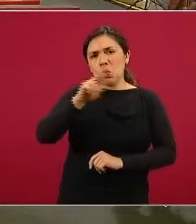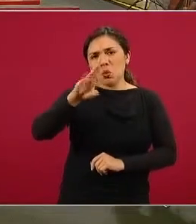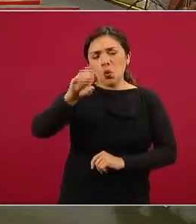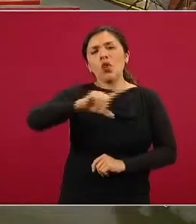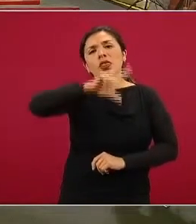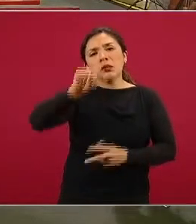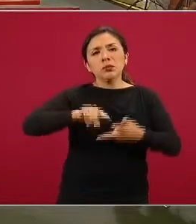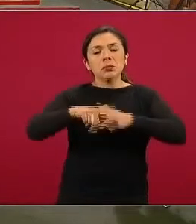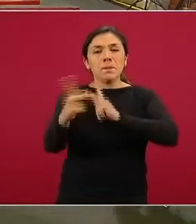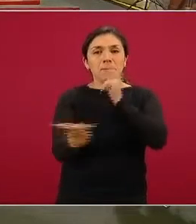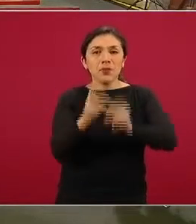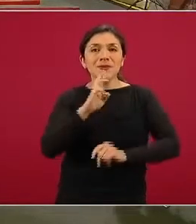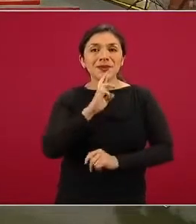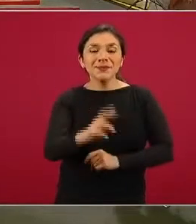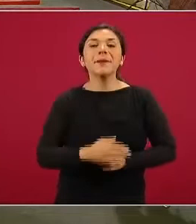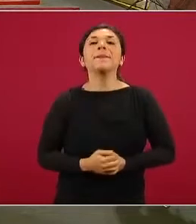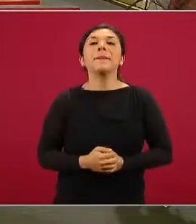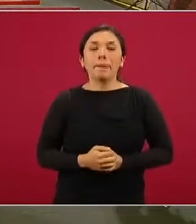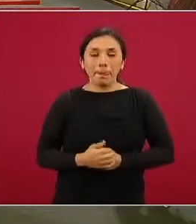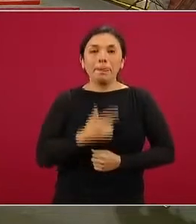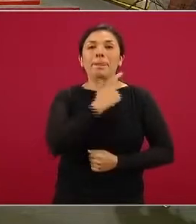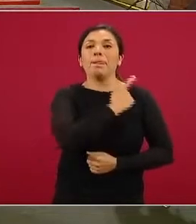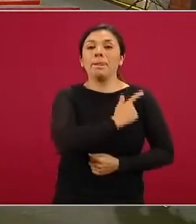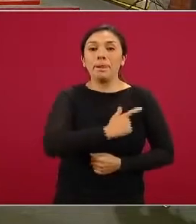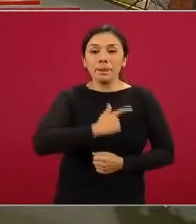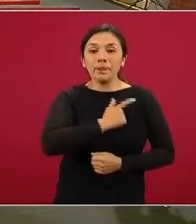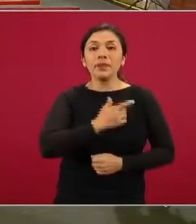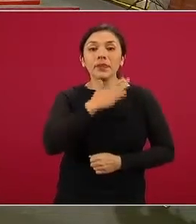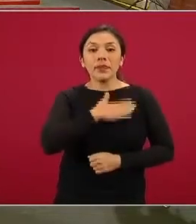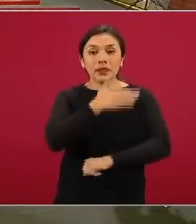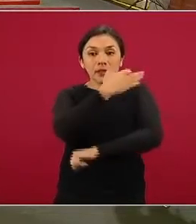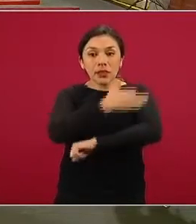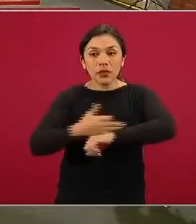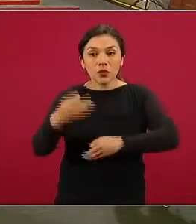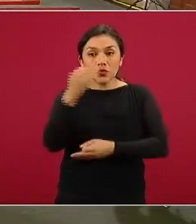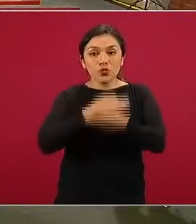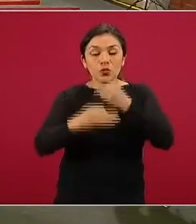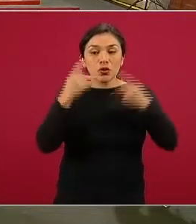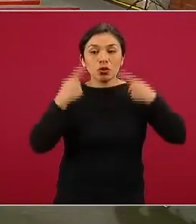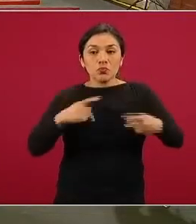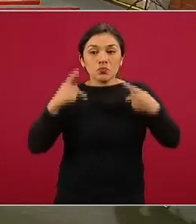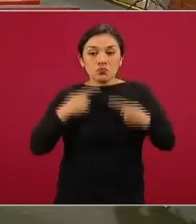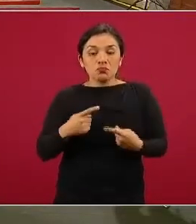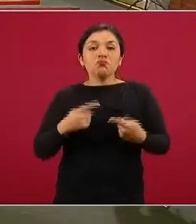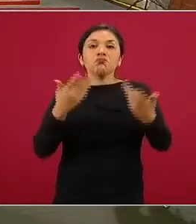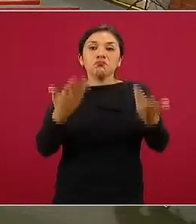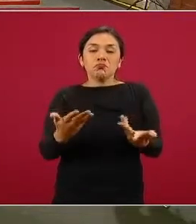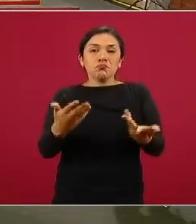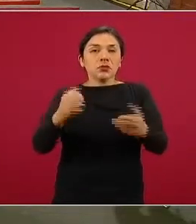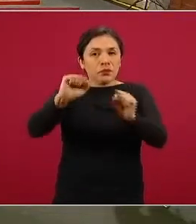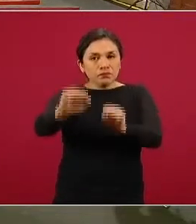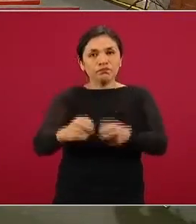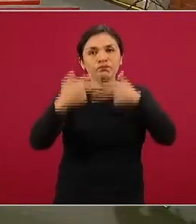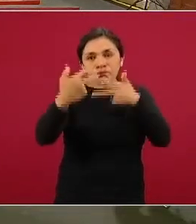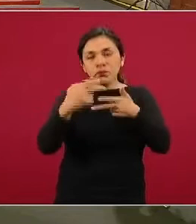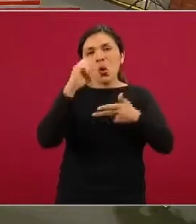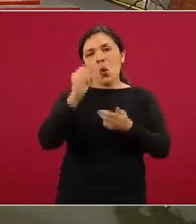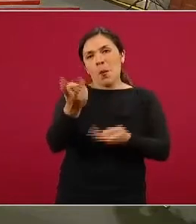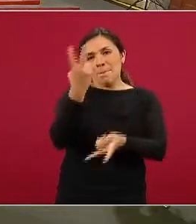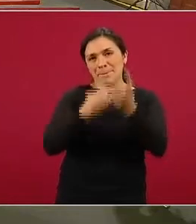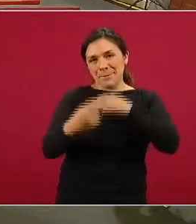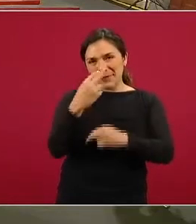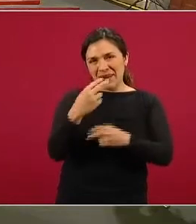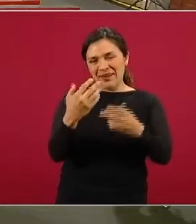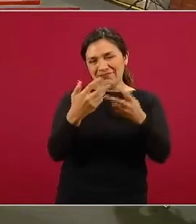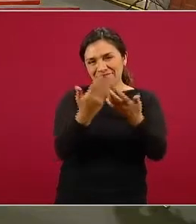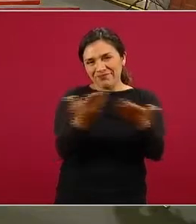y respuestas. Con mucho gusto, señor secretario. Muy buenas tardes a todas las personas que de manera virtual o presencial nos hacen el favor